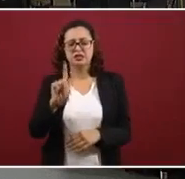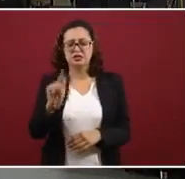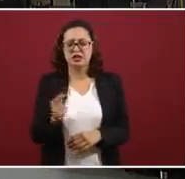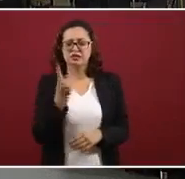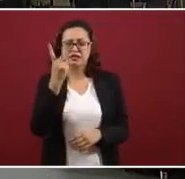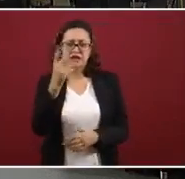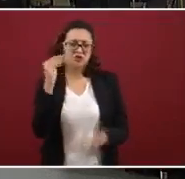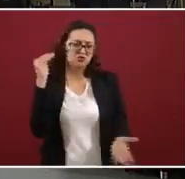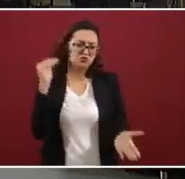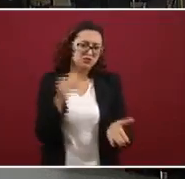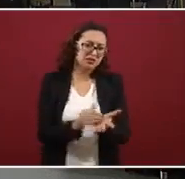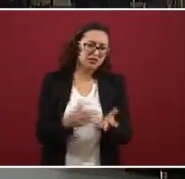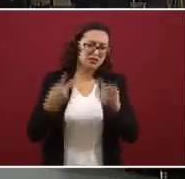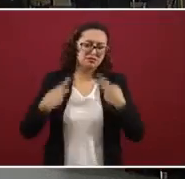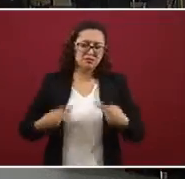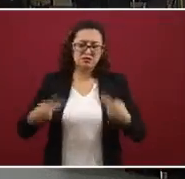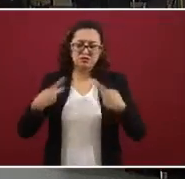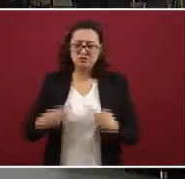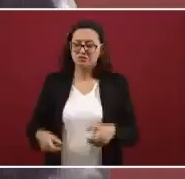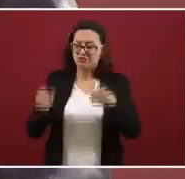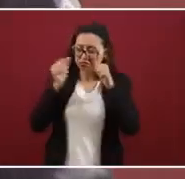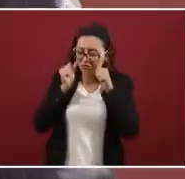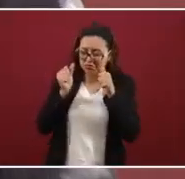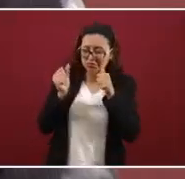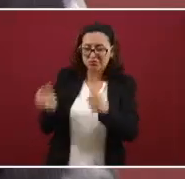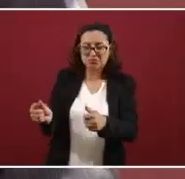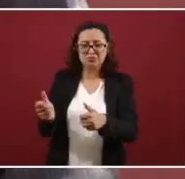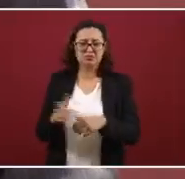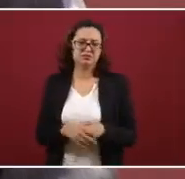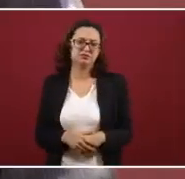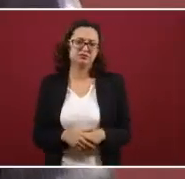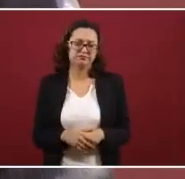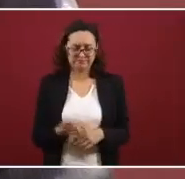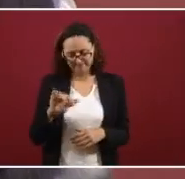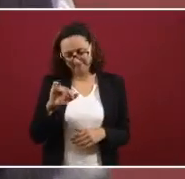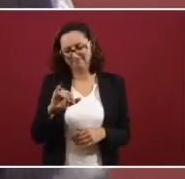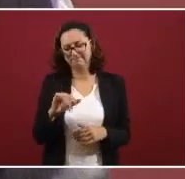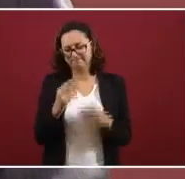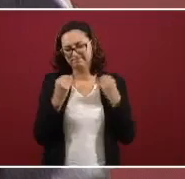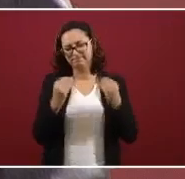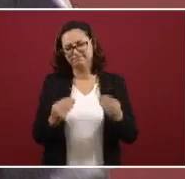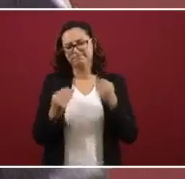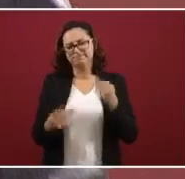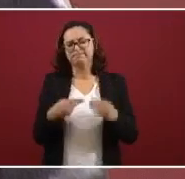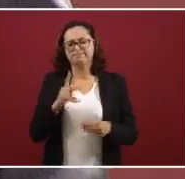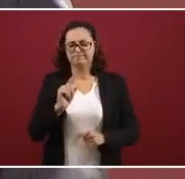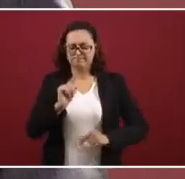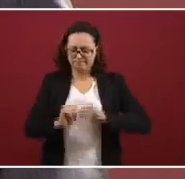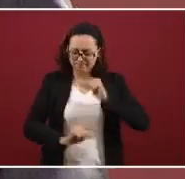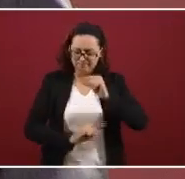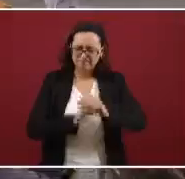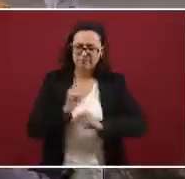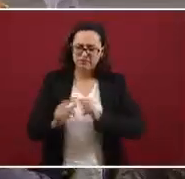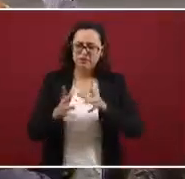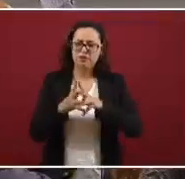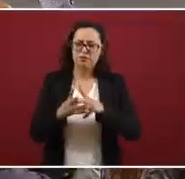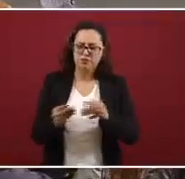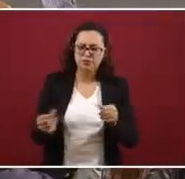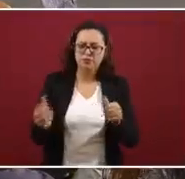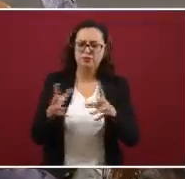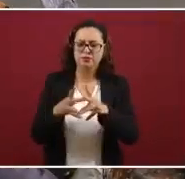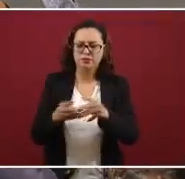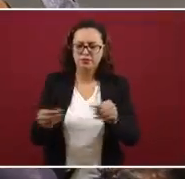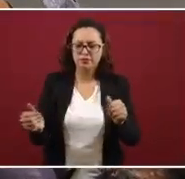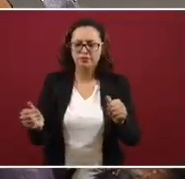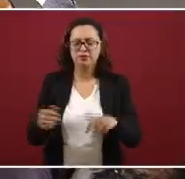72 mil. ¿Sí? Entonces, sí, son muchas las demandas, pero vamos a ir poco a poco resolviendo.